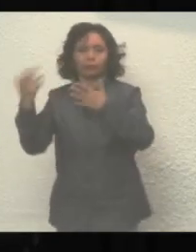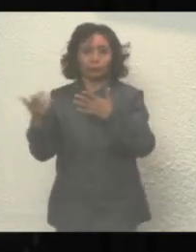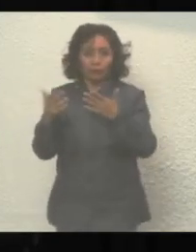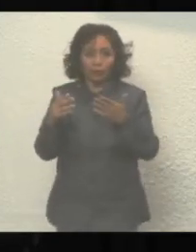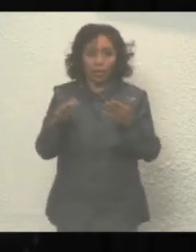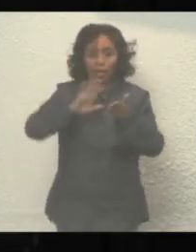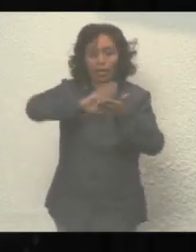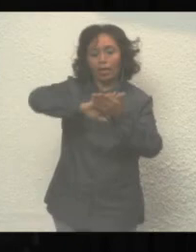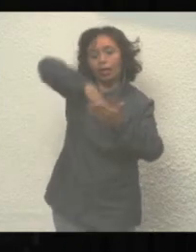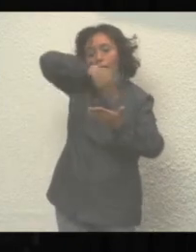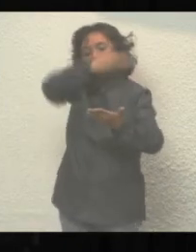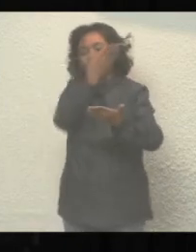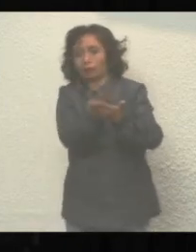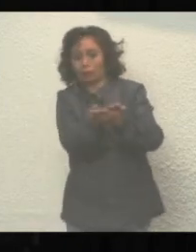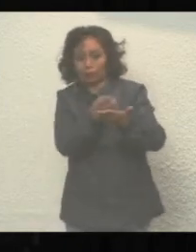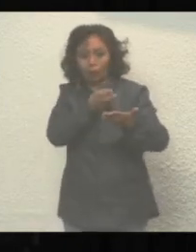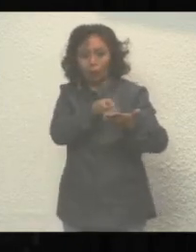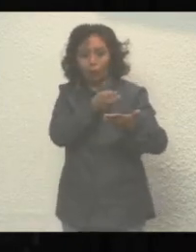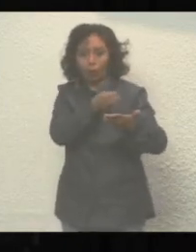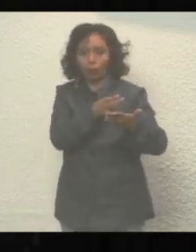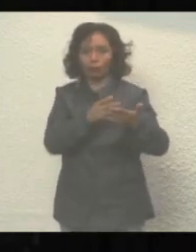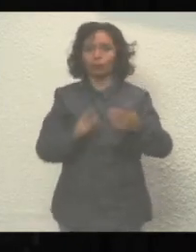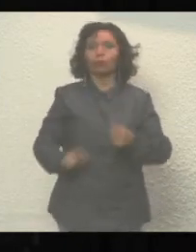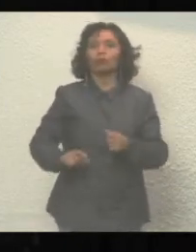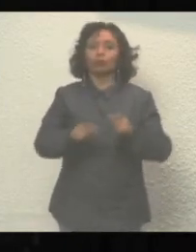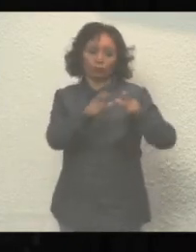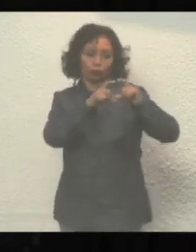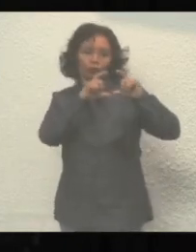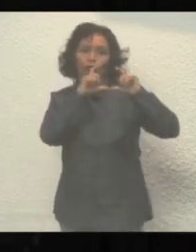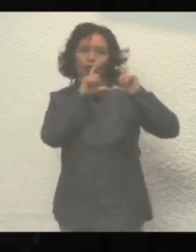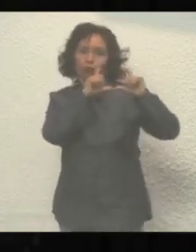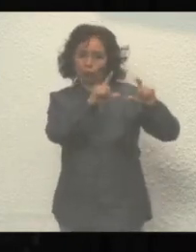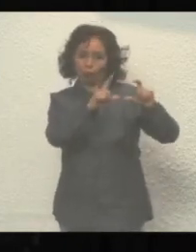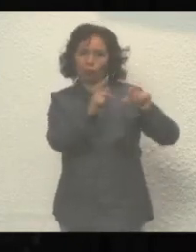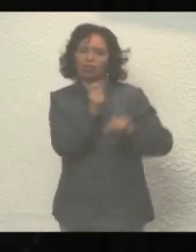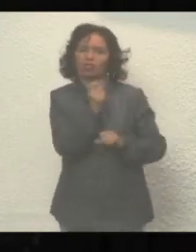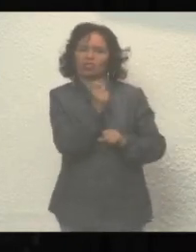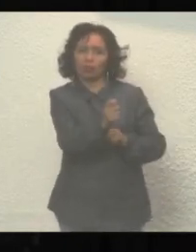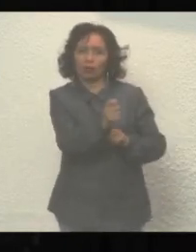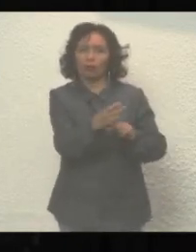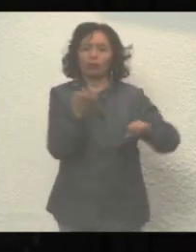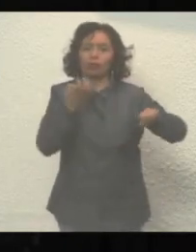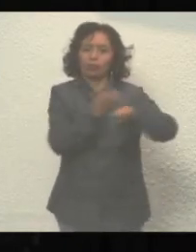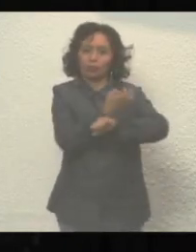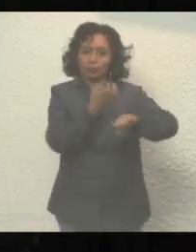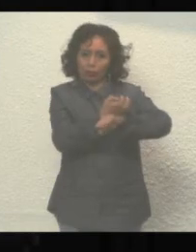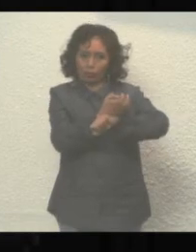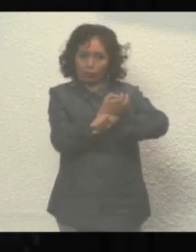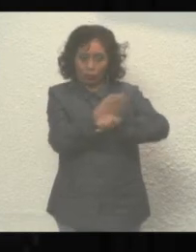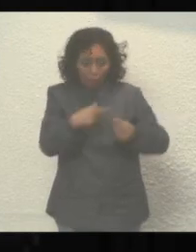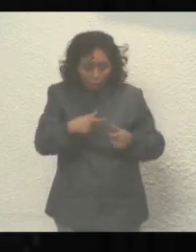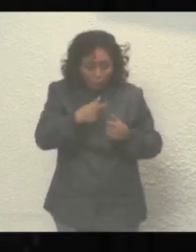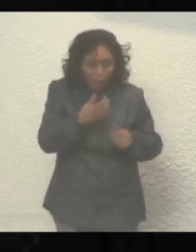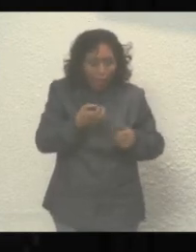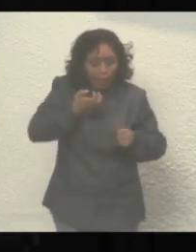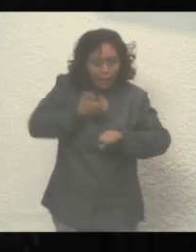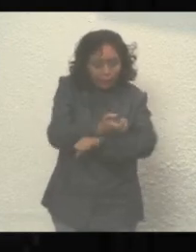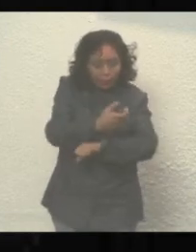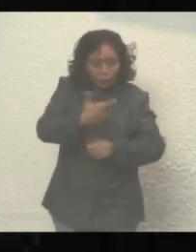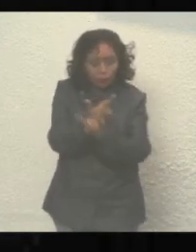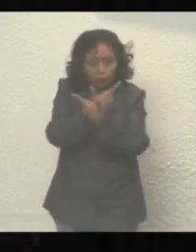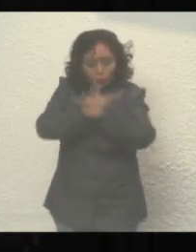escudo del Estado de Quintana Roo y al borde superior las palabras Estado Libre Soberano de Quintana Roo y